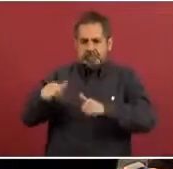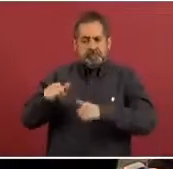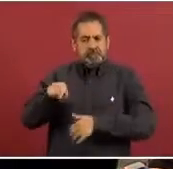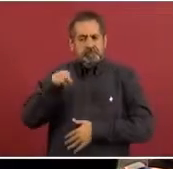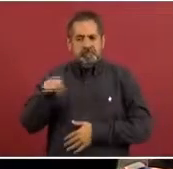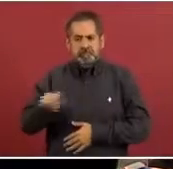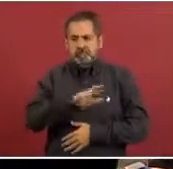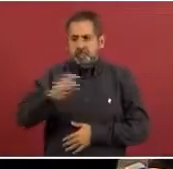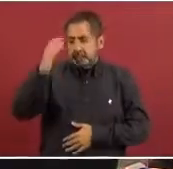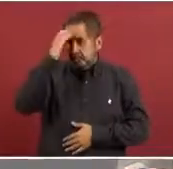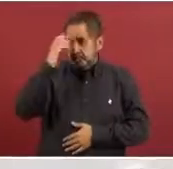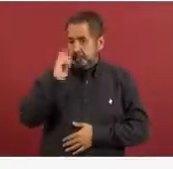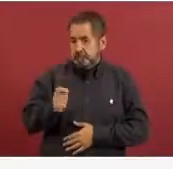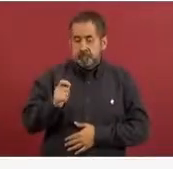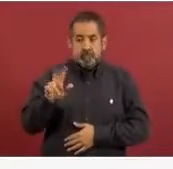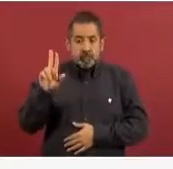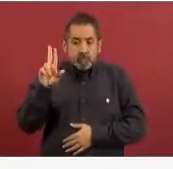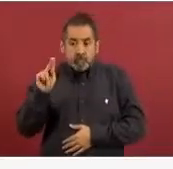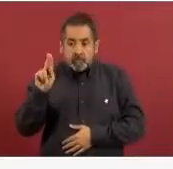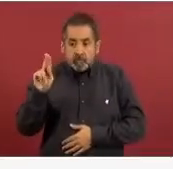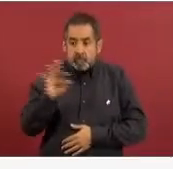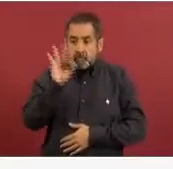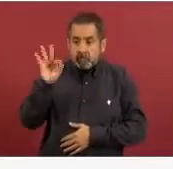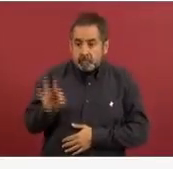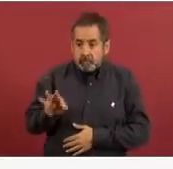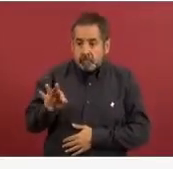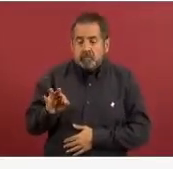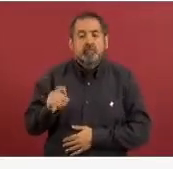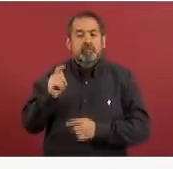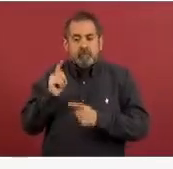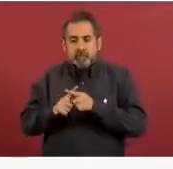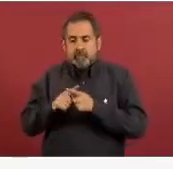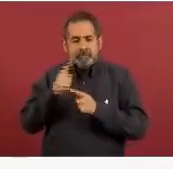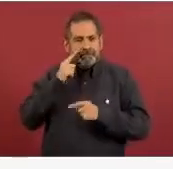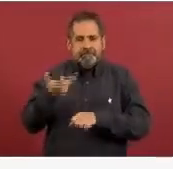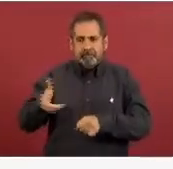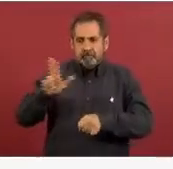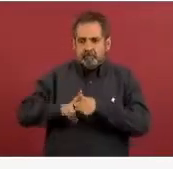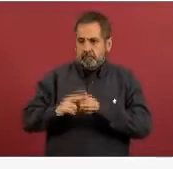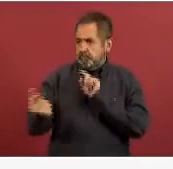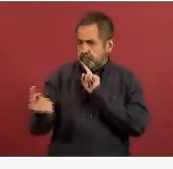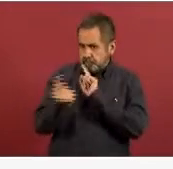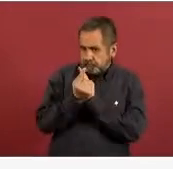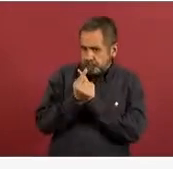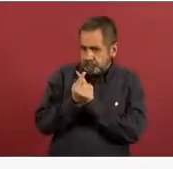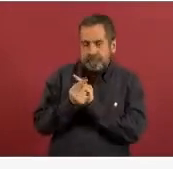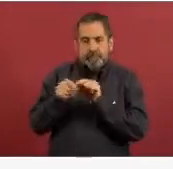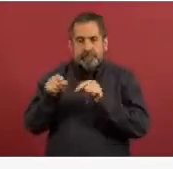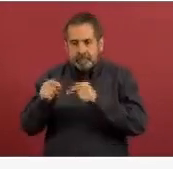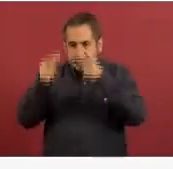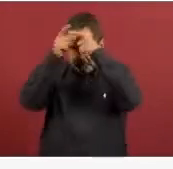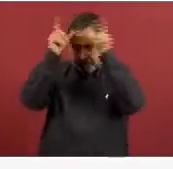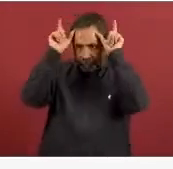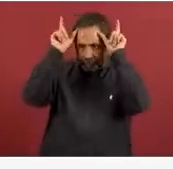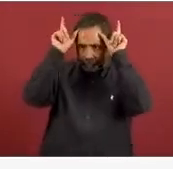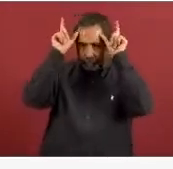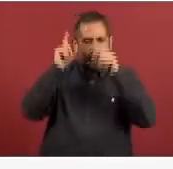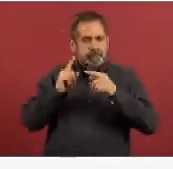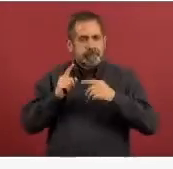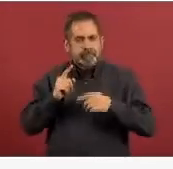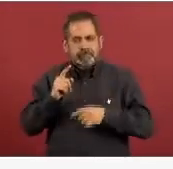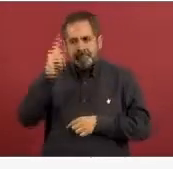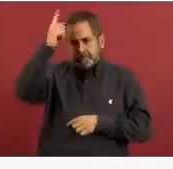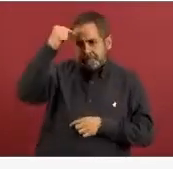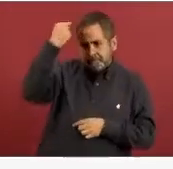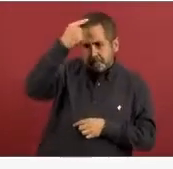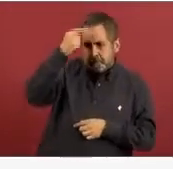que casi el 80% del primer nivel de contacto, que son las enfermeras, en